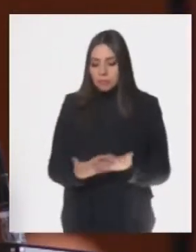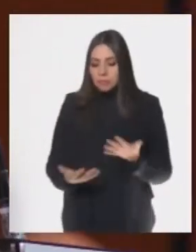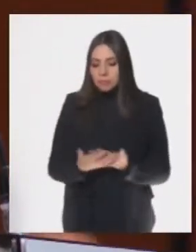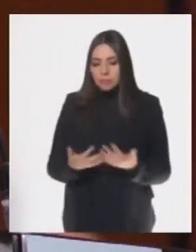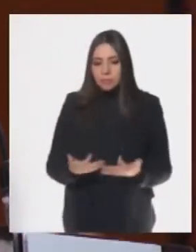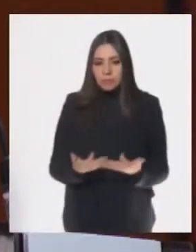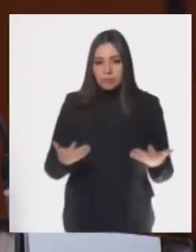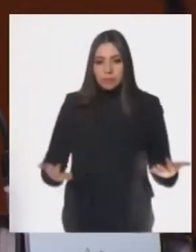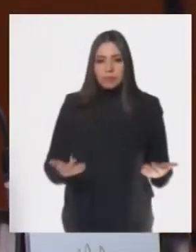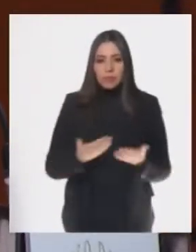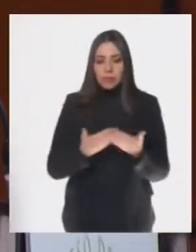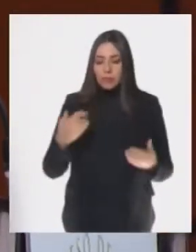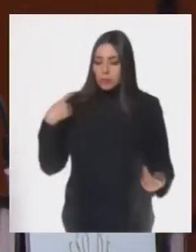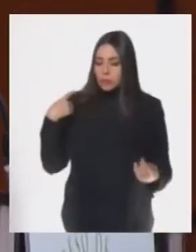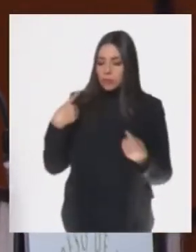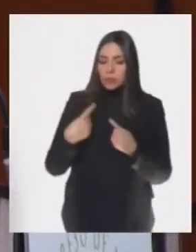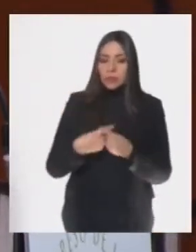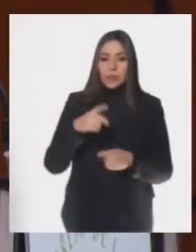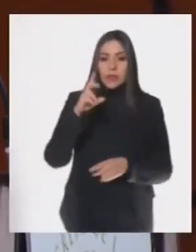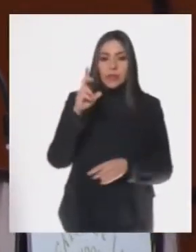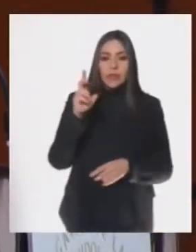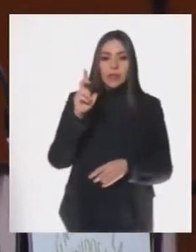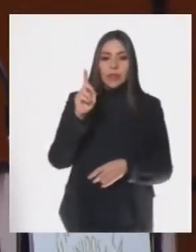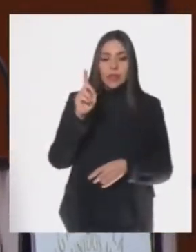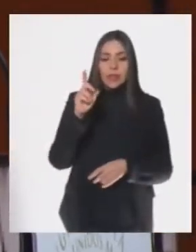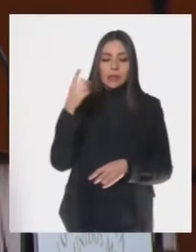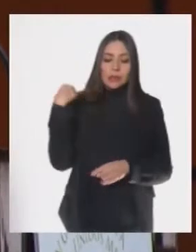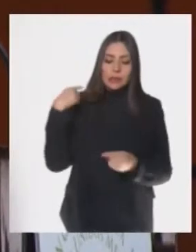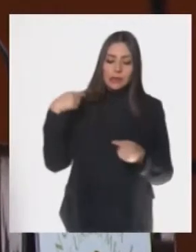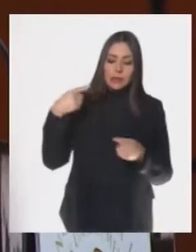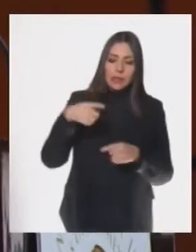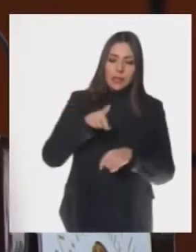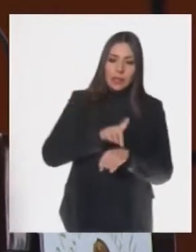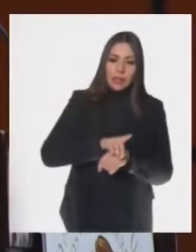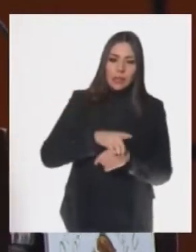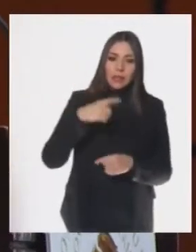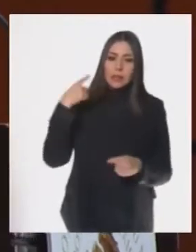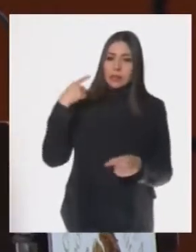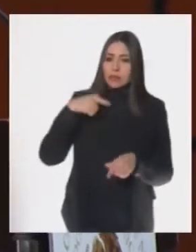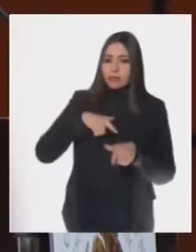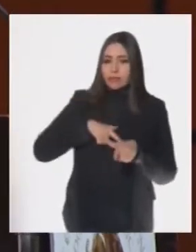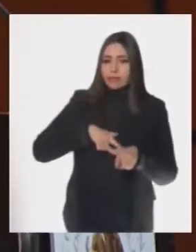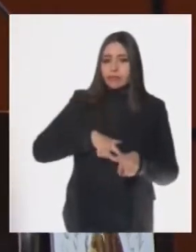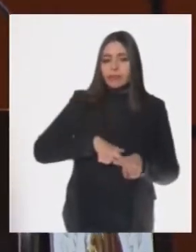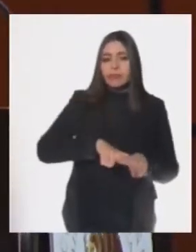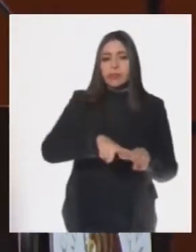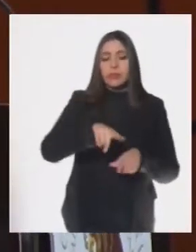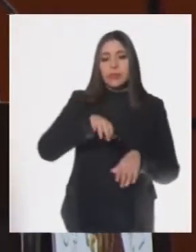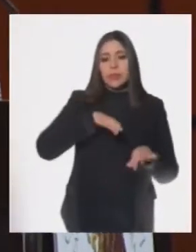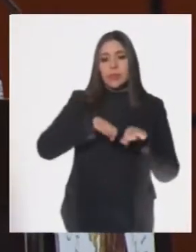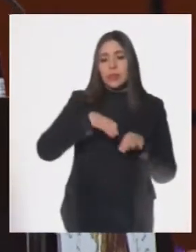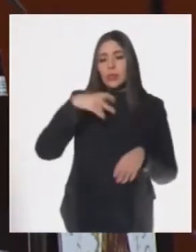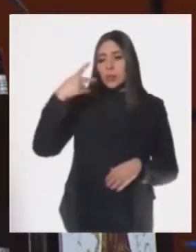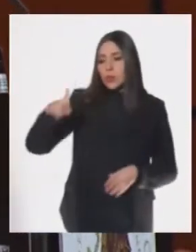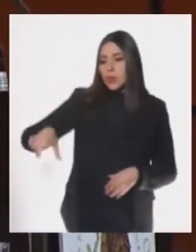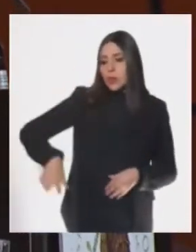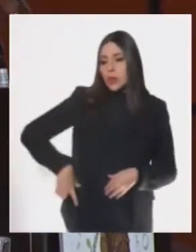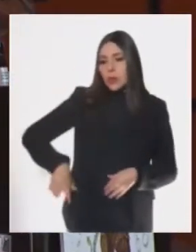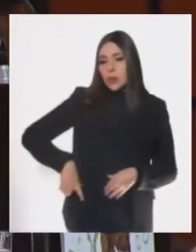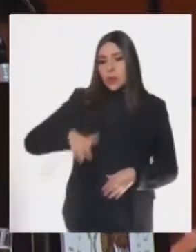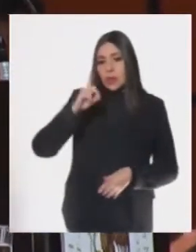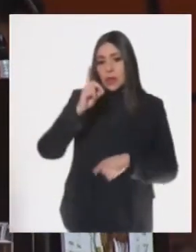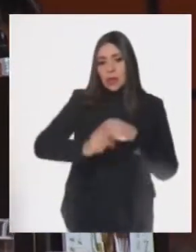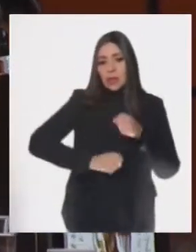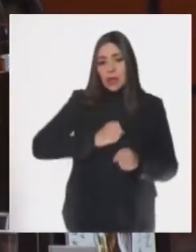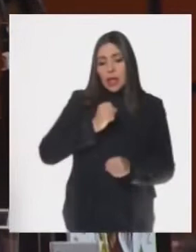y después de 30 años de neoliberalismo rapaz, voraz, pues estamos regresando